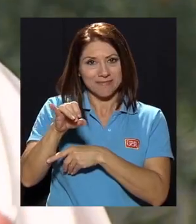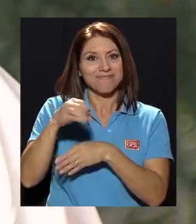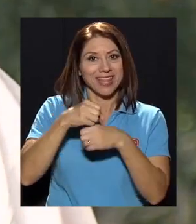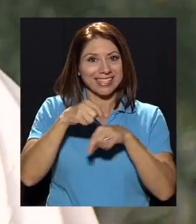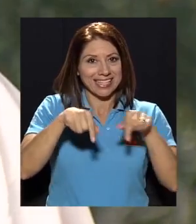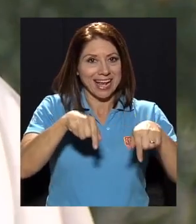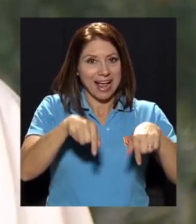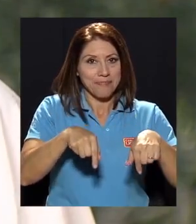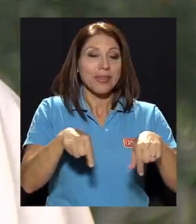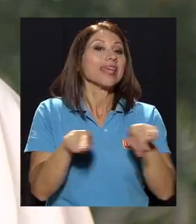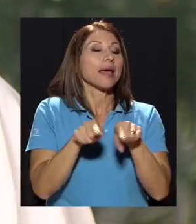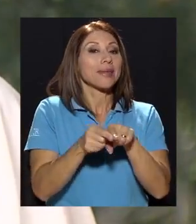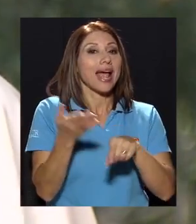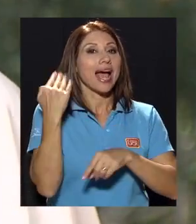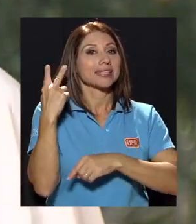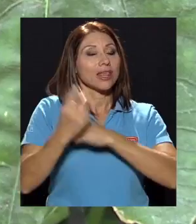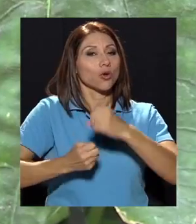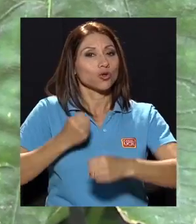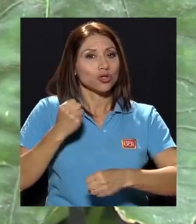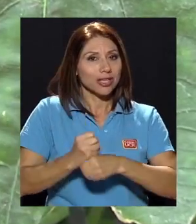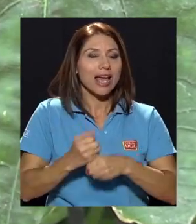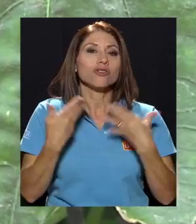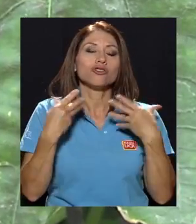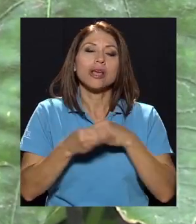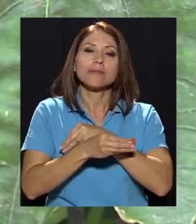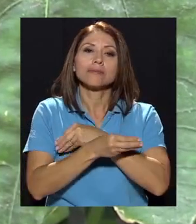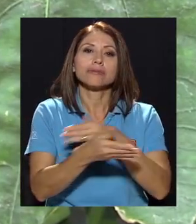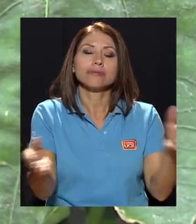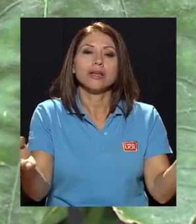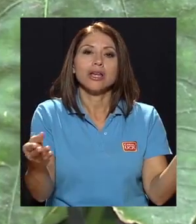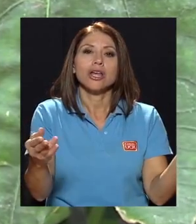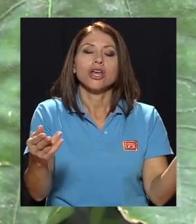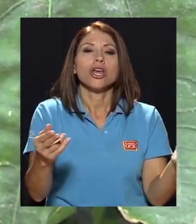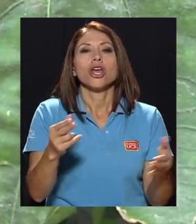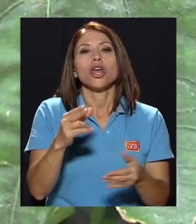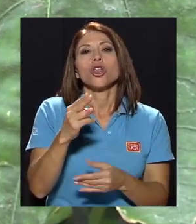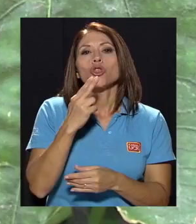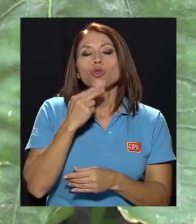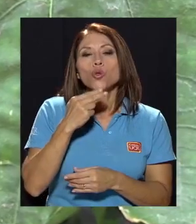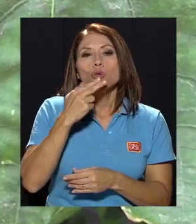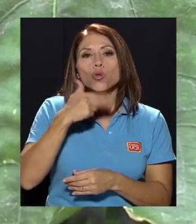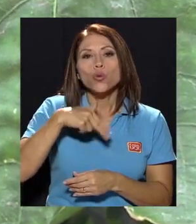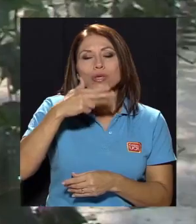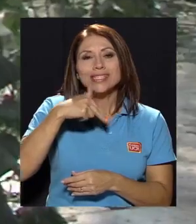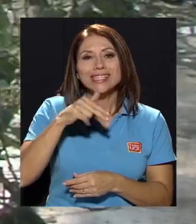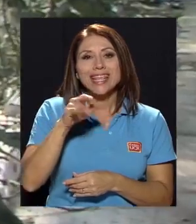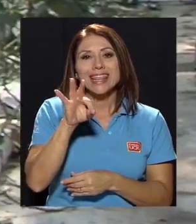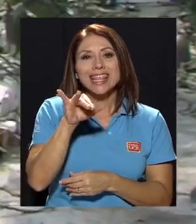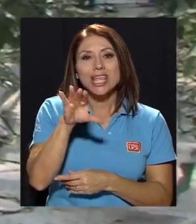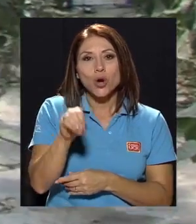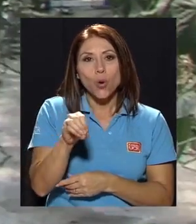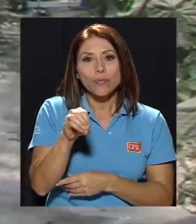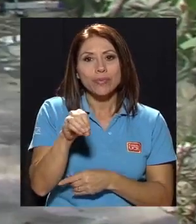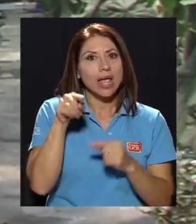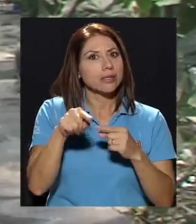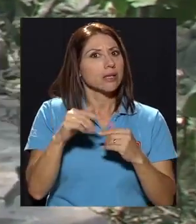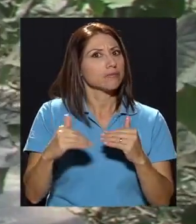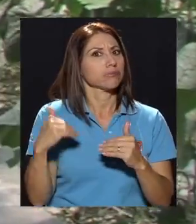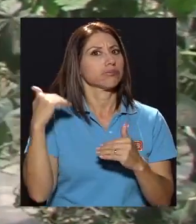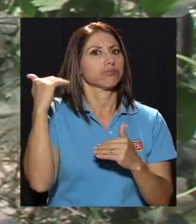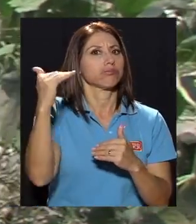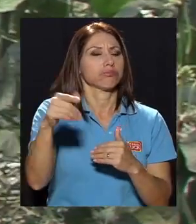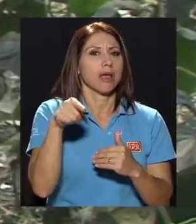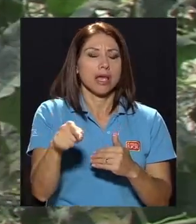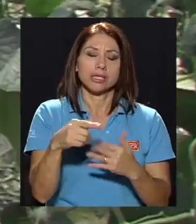puedo decir que hace 2 años liberamos el dulcitico, un chile dulce que es superior al chile convencional porque